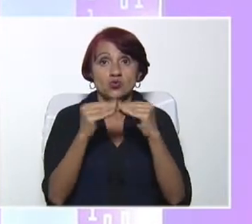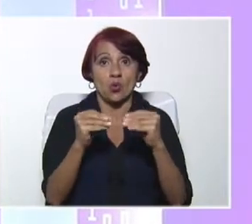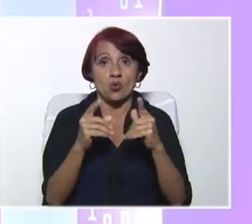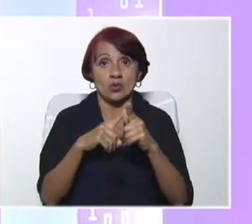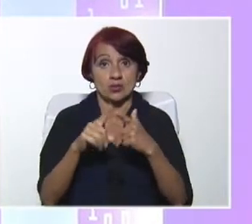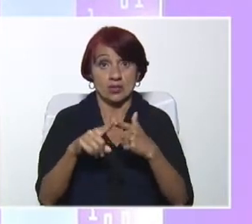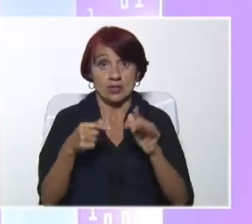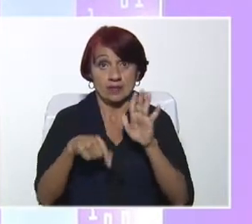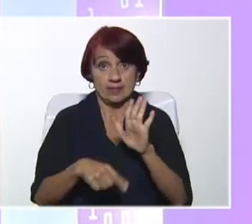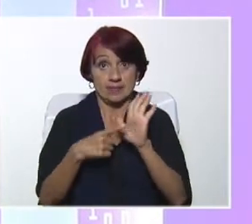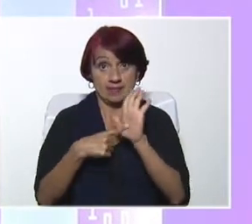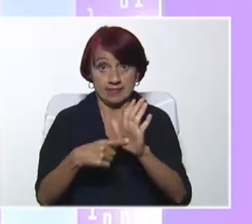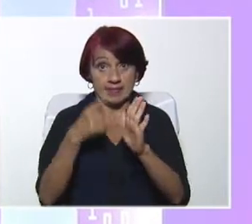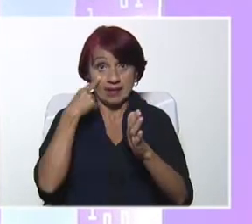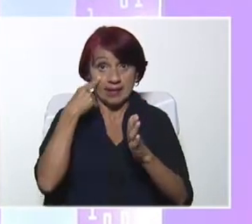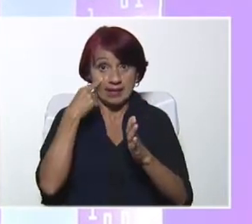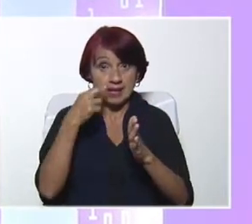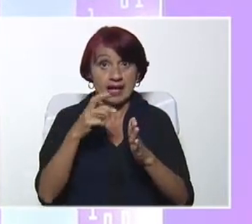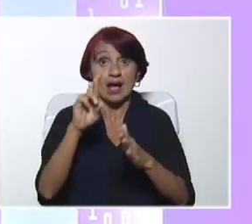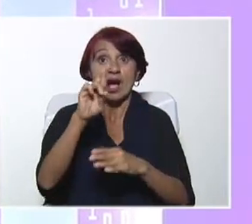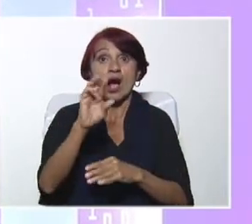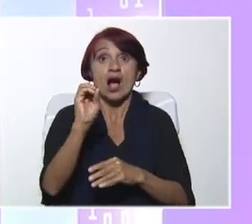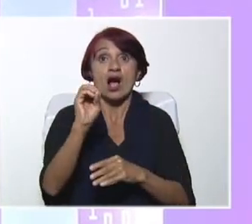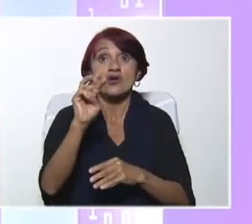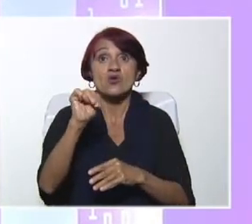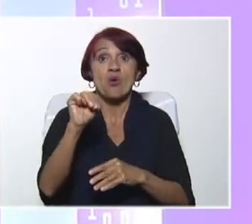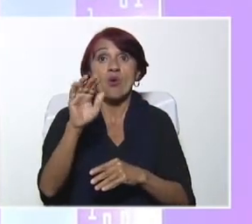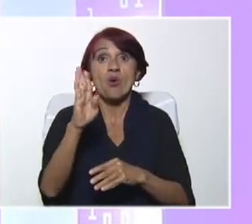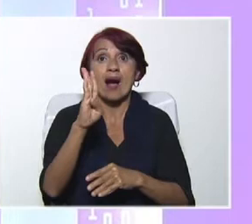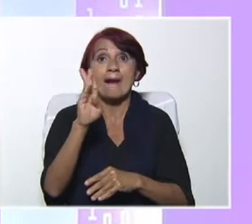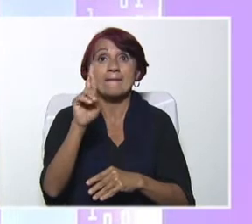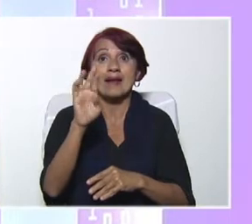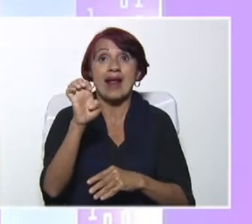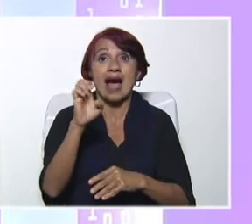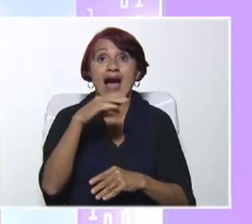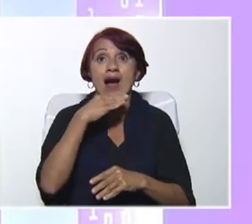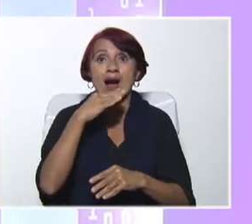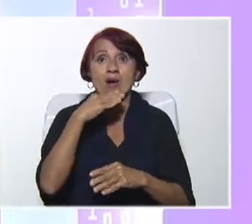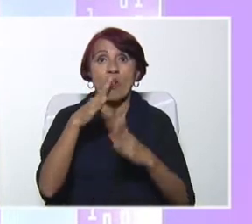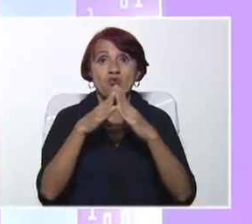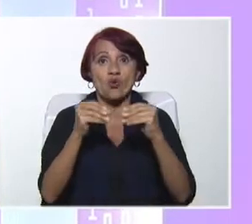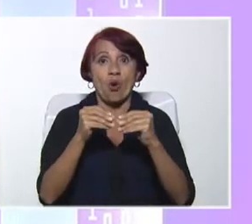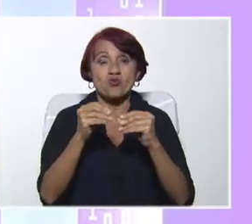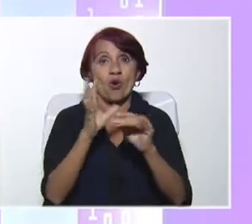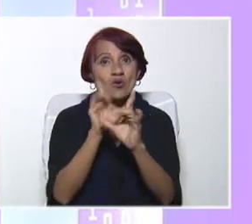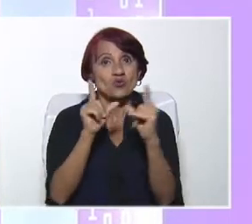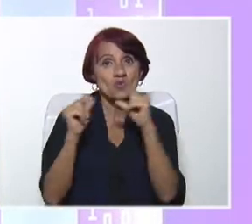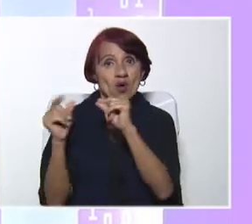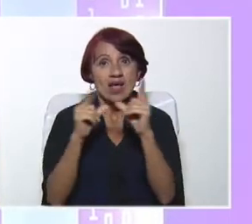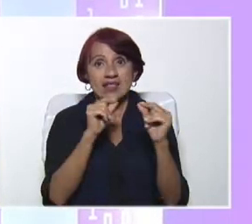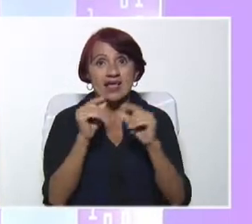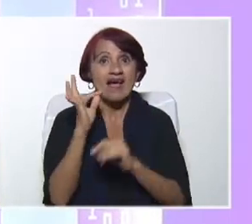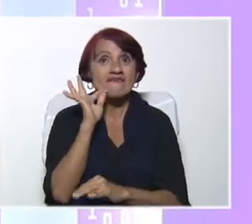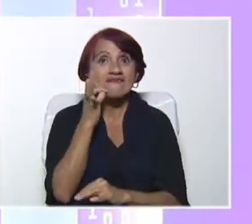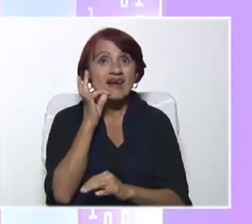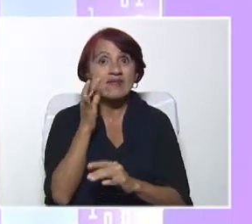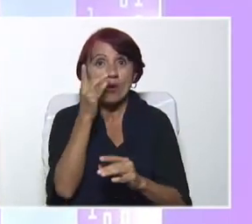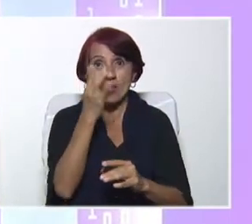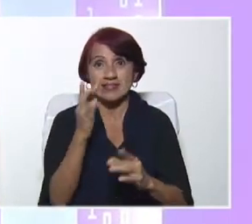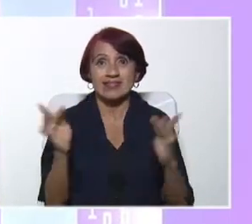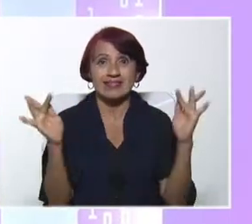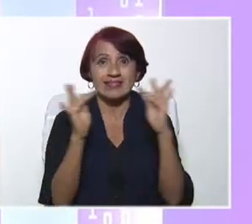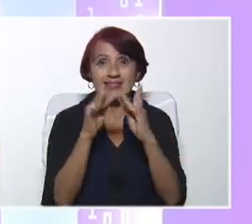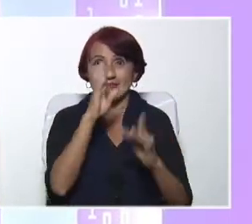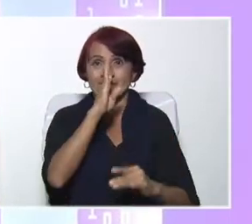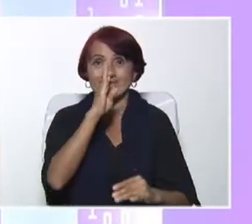interacciones que tenemos a través de @SimerrieraBravo en Twitter, Instagram y Facebook, donde pueden comunicarse directamente conmigo y así